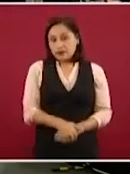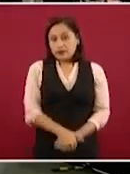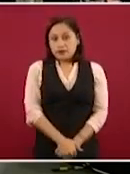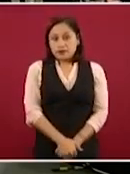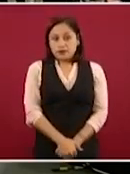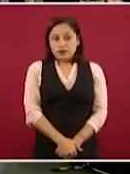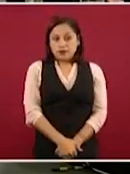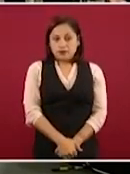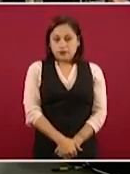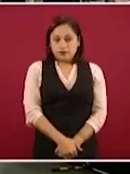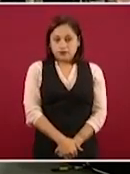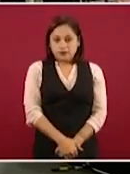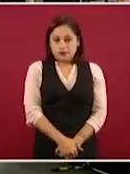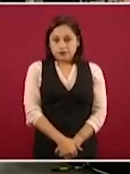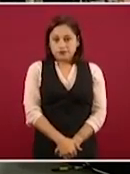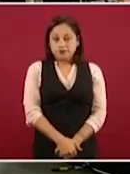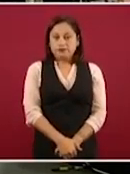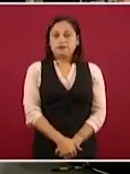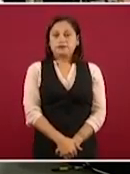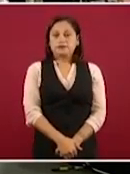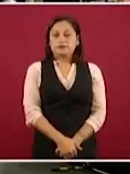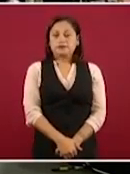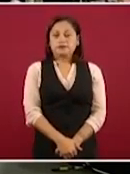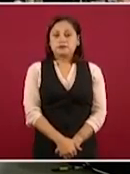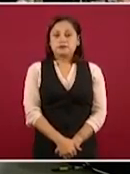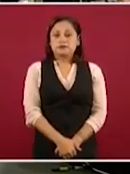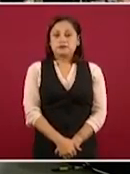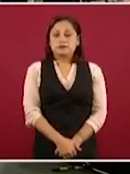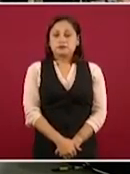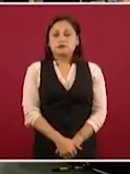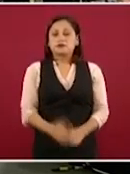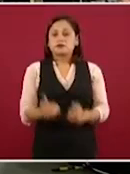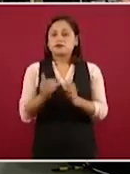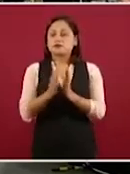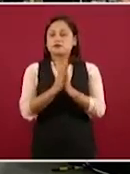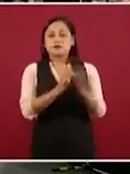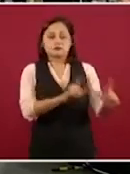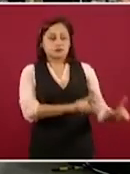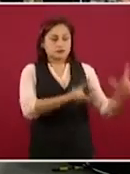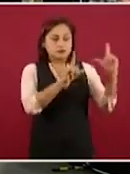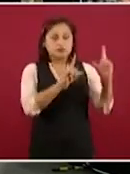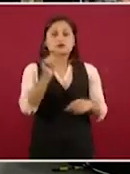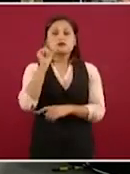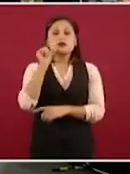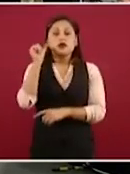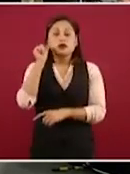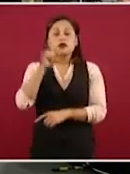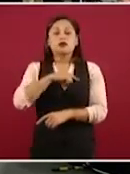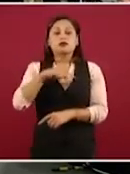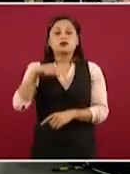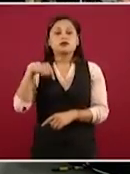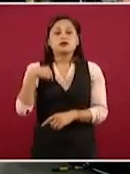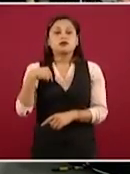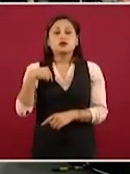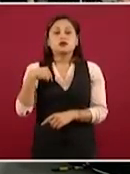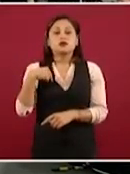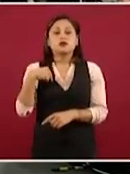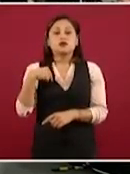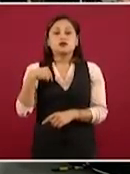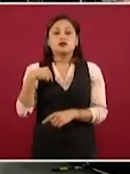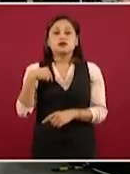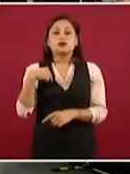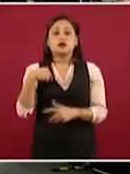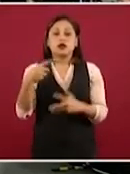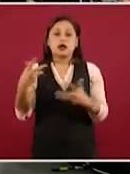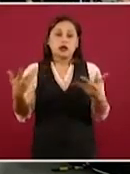el día de ayer realizamos, por favor, la primera lámina. El día de ayer realizamos una destrucción